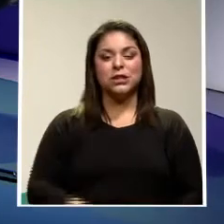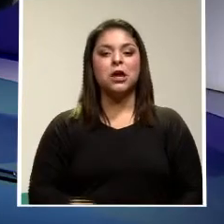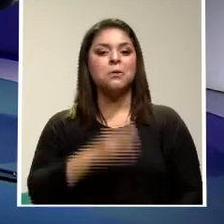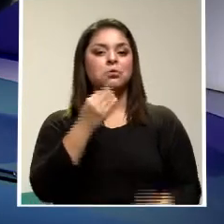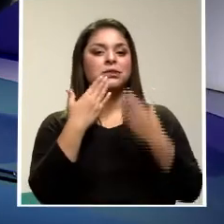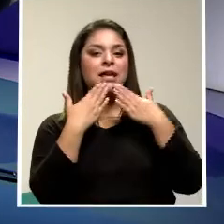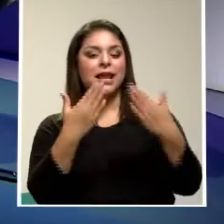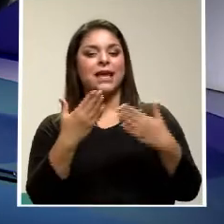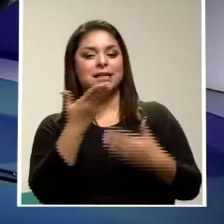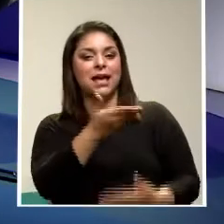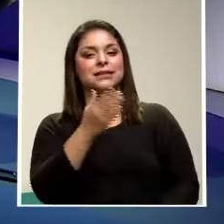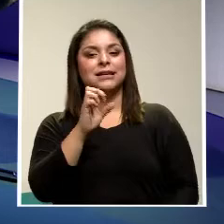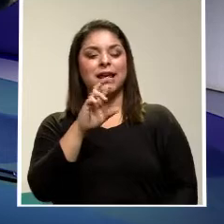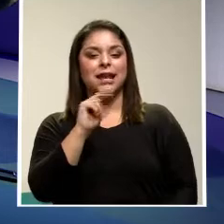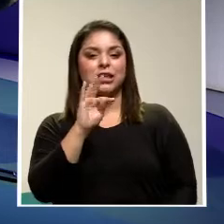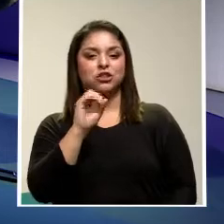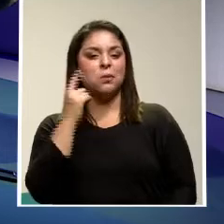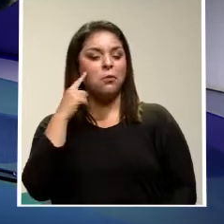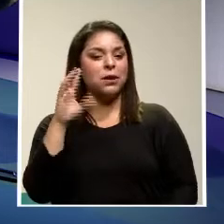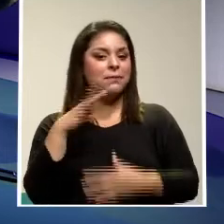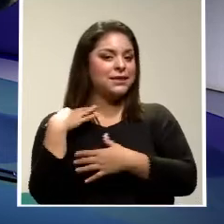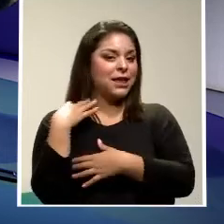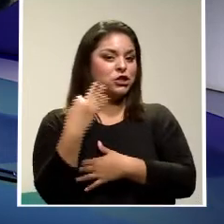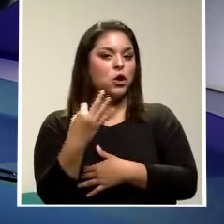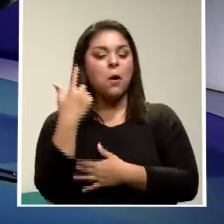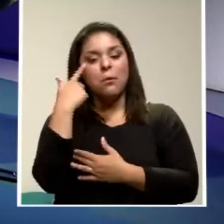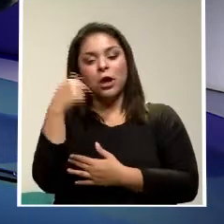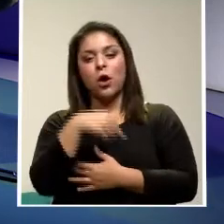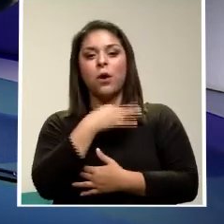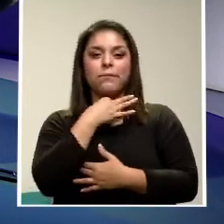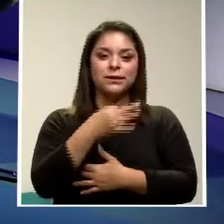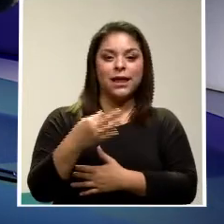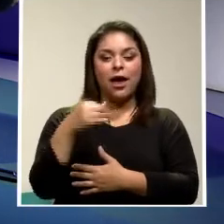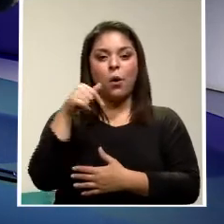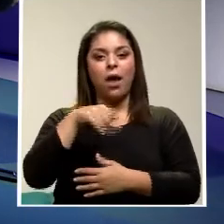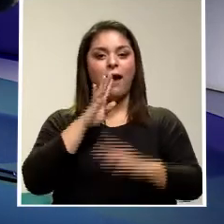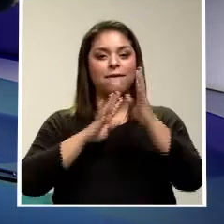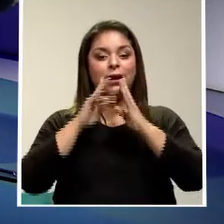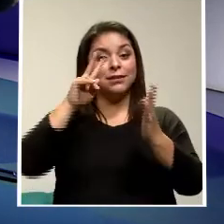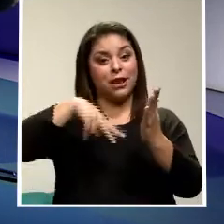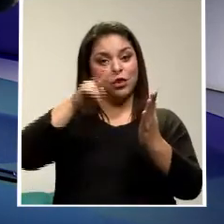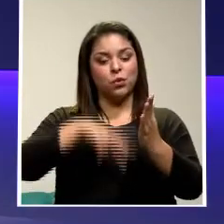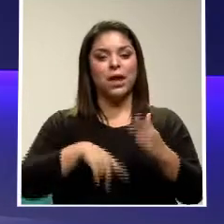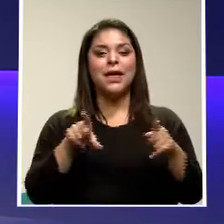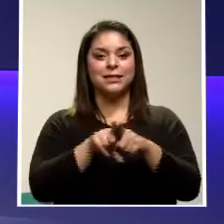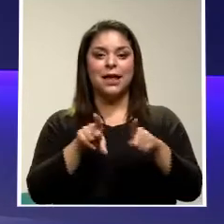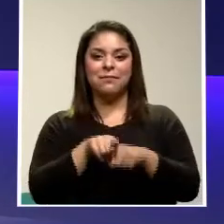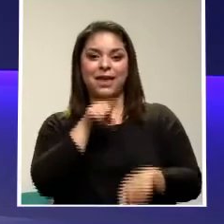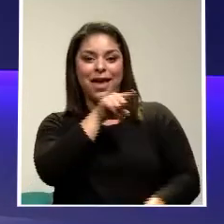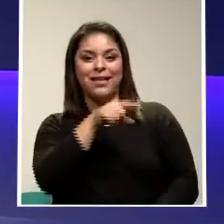la invitación, por el gusto de conversar con vos sobre literatura. También tenés tus